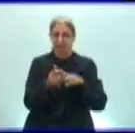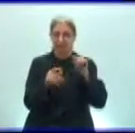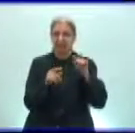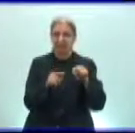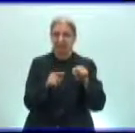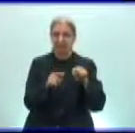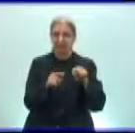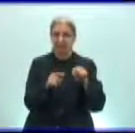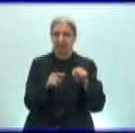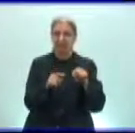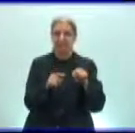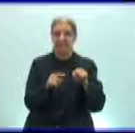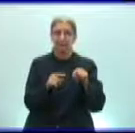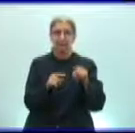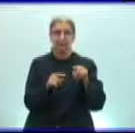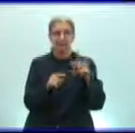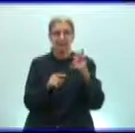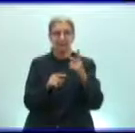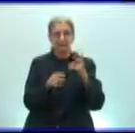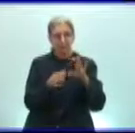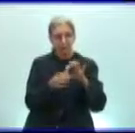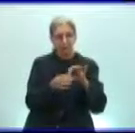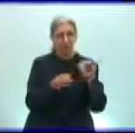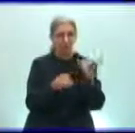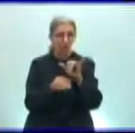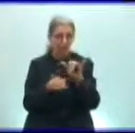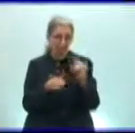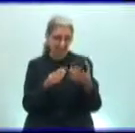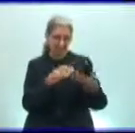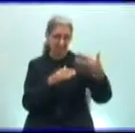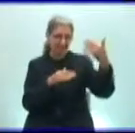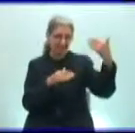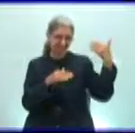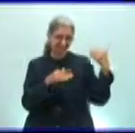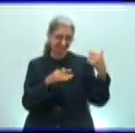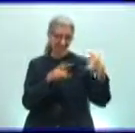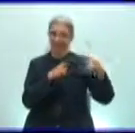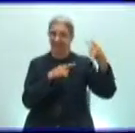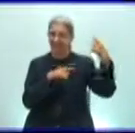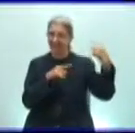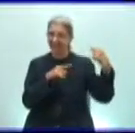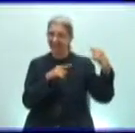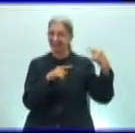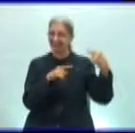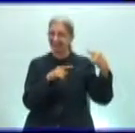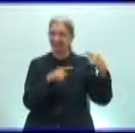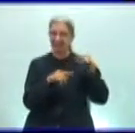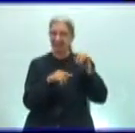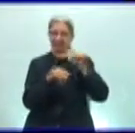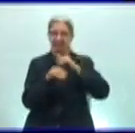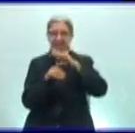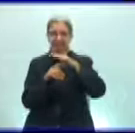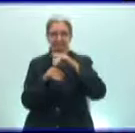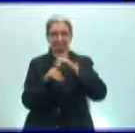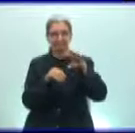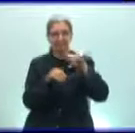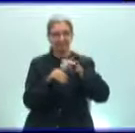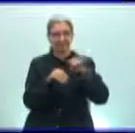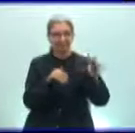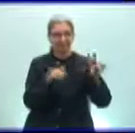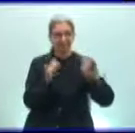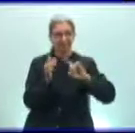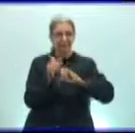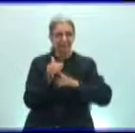obtenemos? Una ecuación de segundo grado, la cual debemos resolver. Fíjense ahí, voy a descomponer. El producto se hace cero